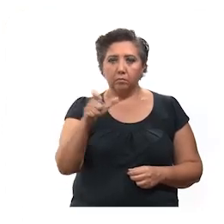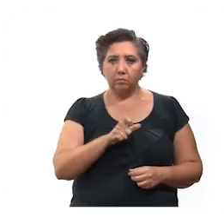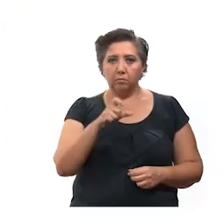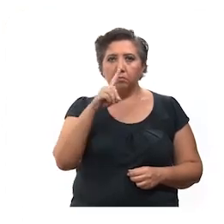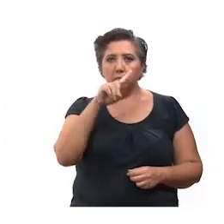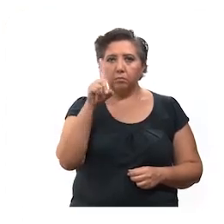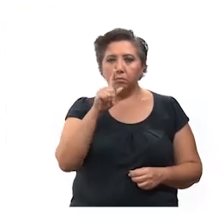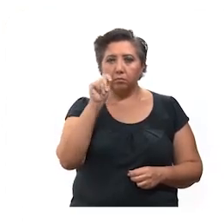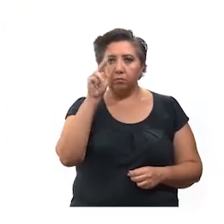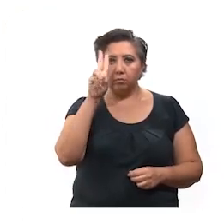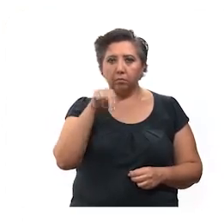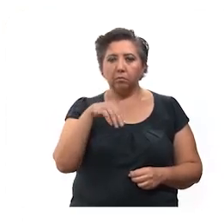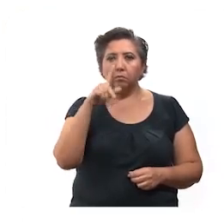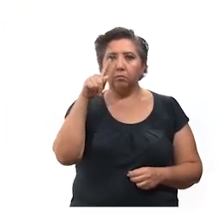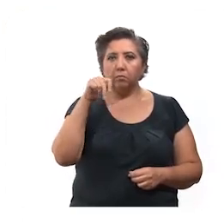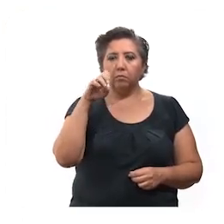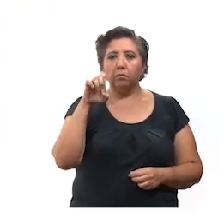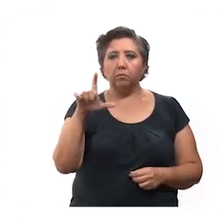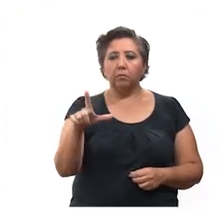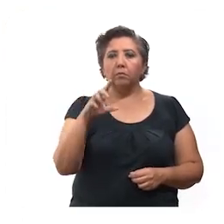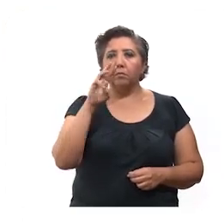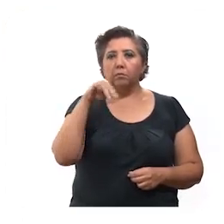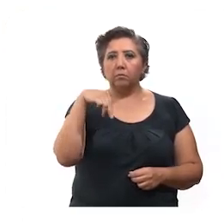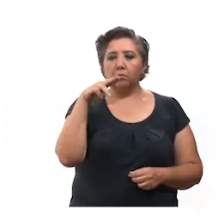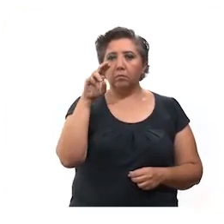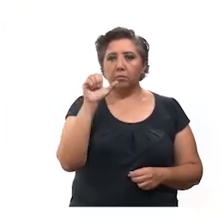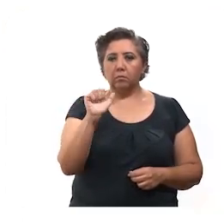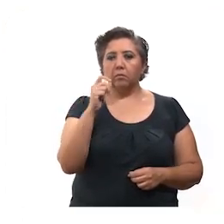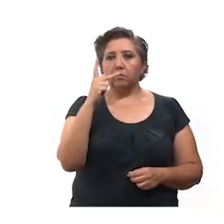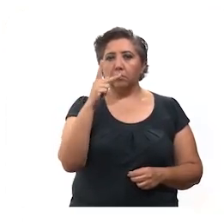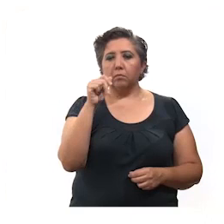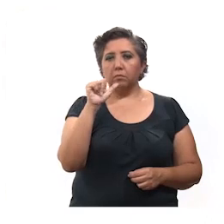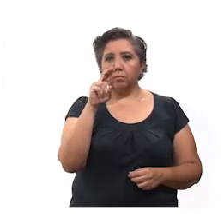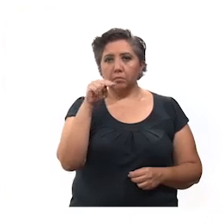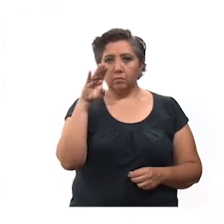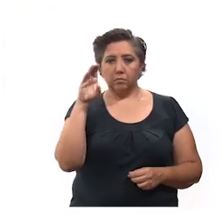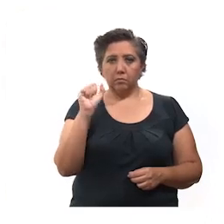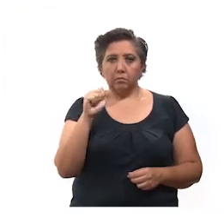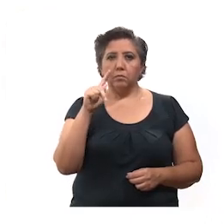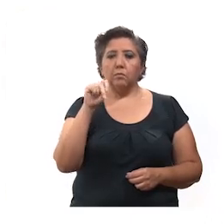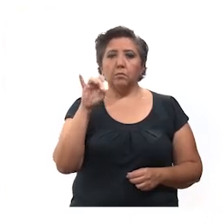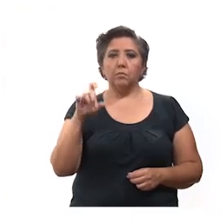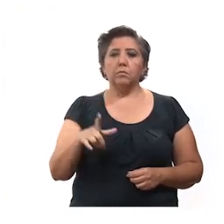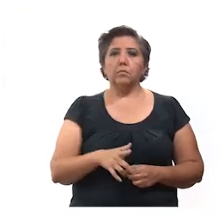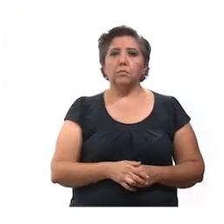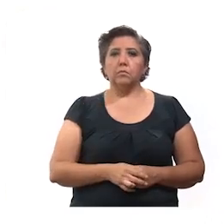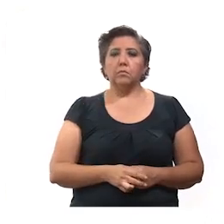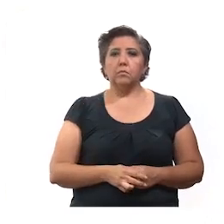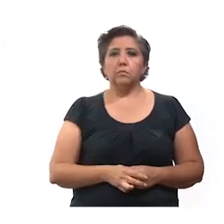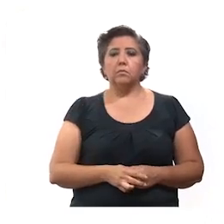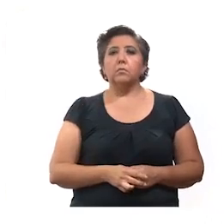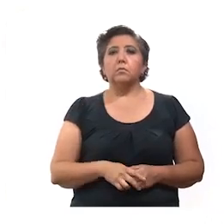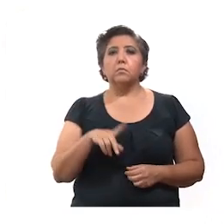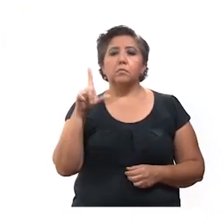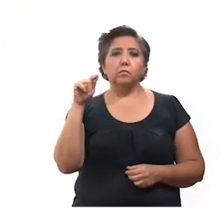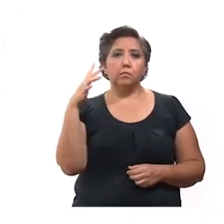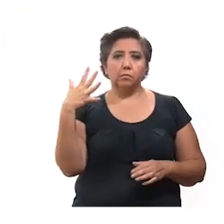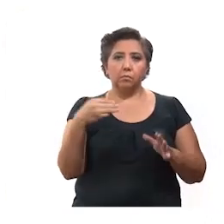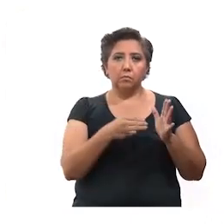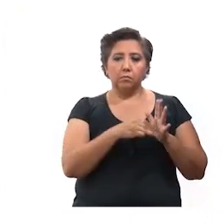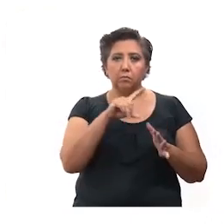Chemash, Tzitzantún, Maxcanú, Motul, Muna, Oxcuscá, Panabá, Samajil y Ticul. De